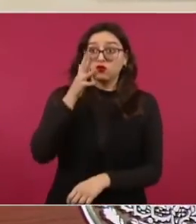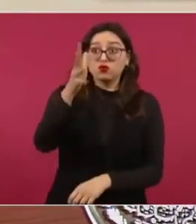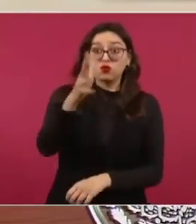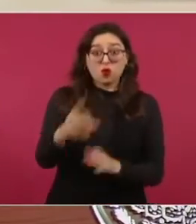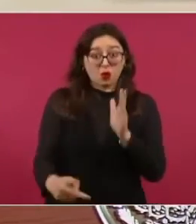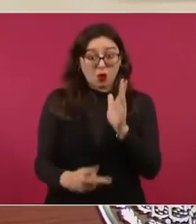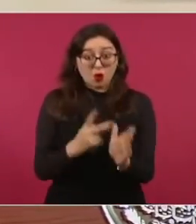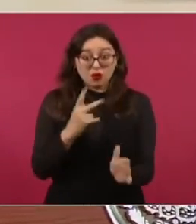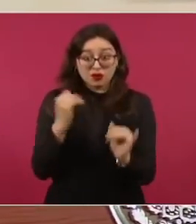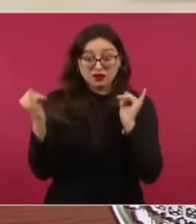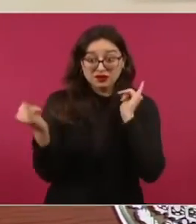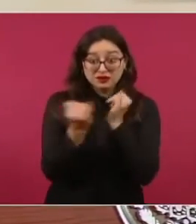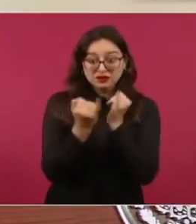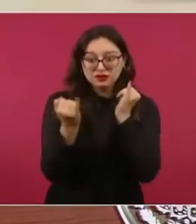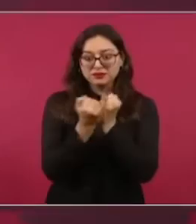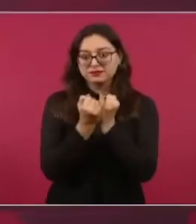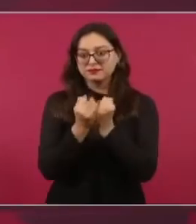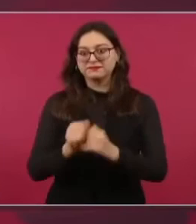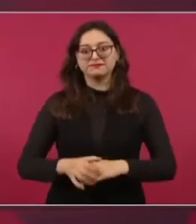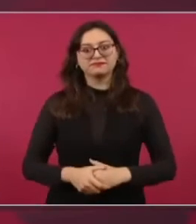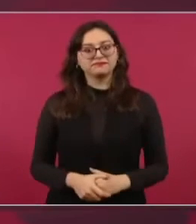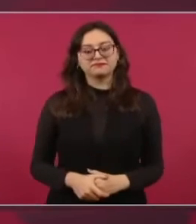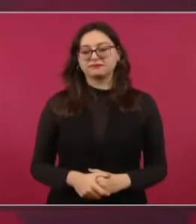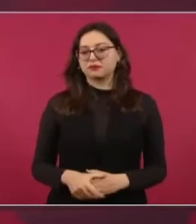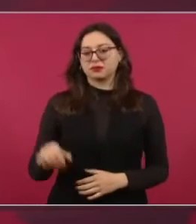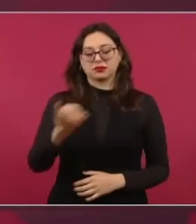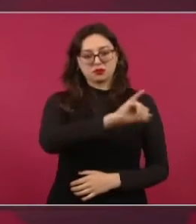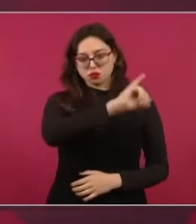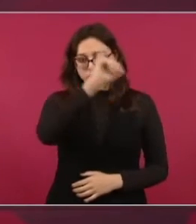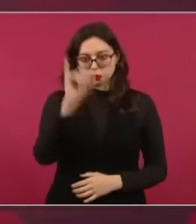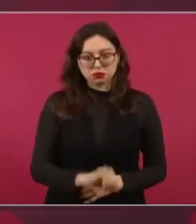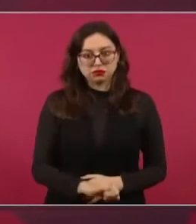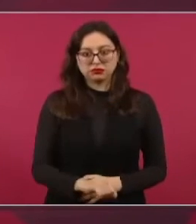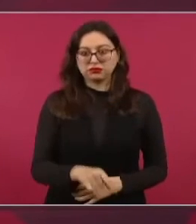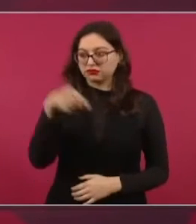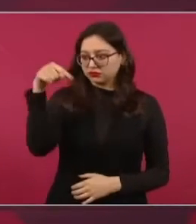a nuestro país, que se respete nuestra soberanía,